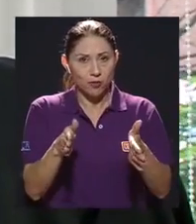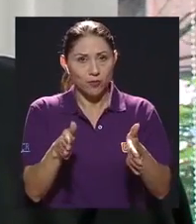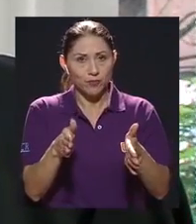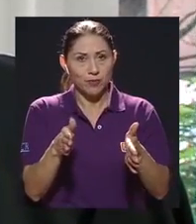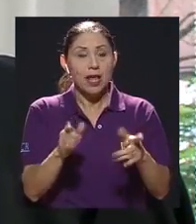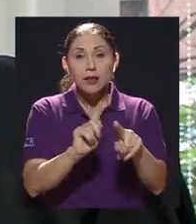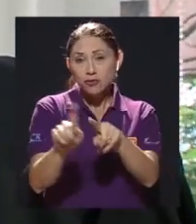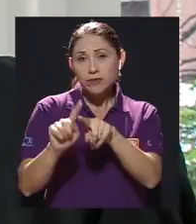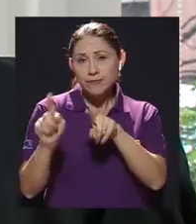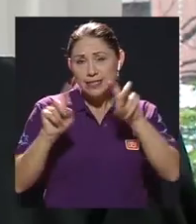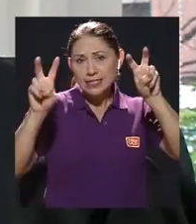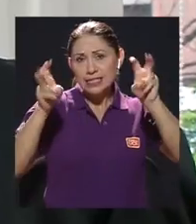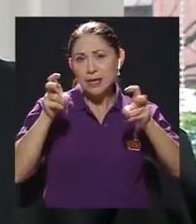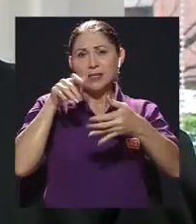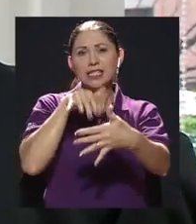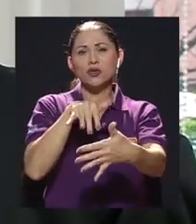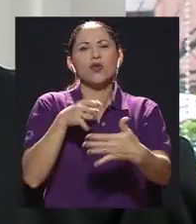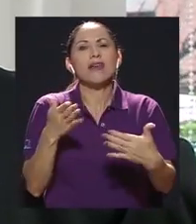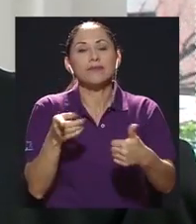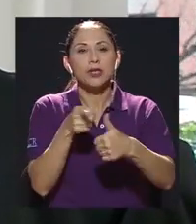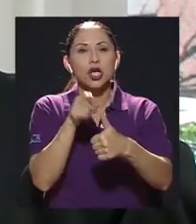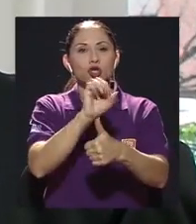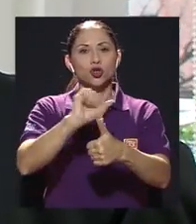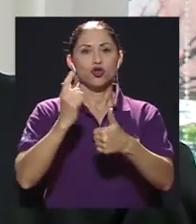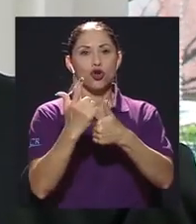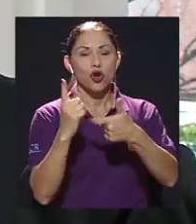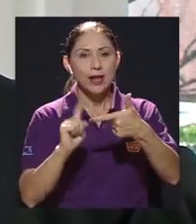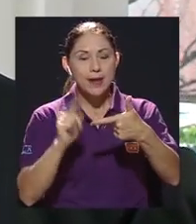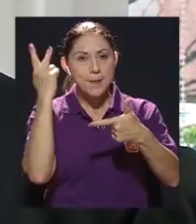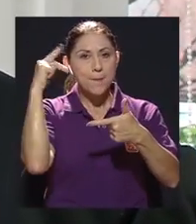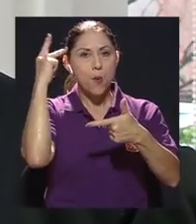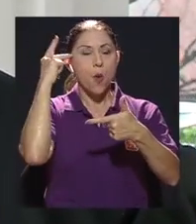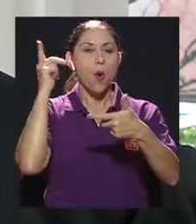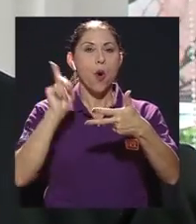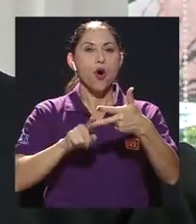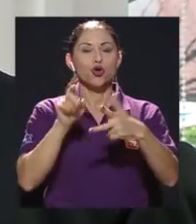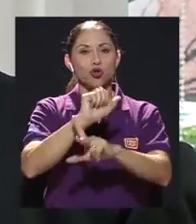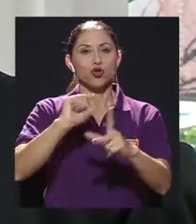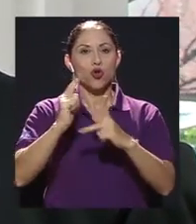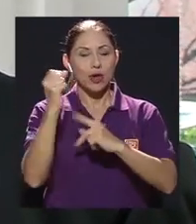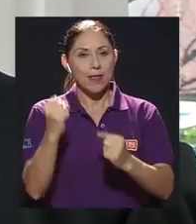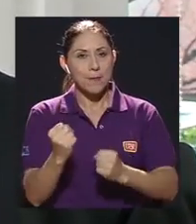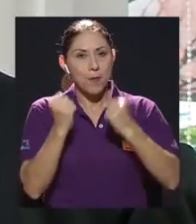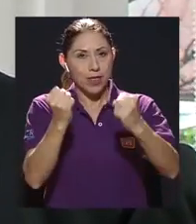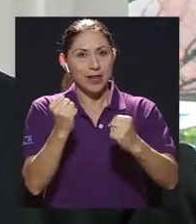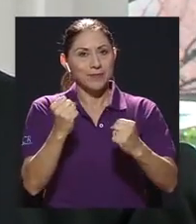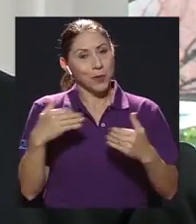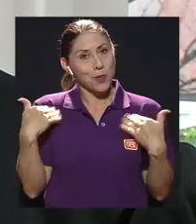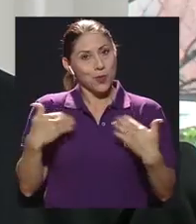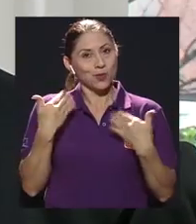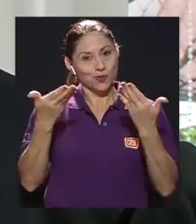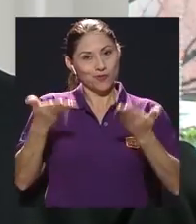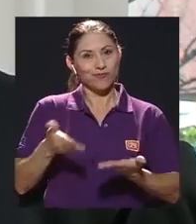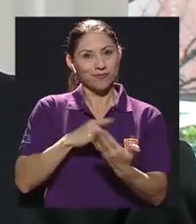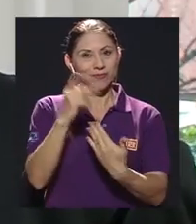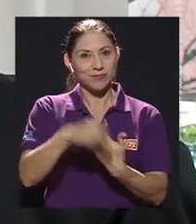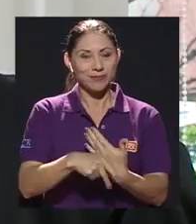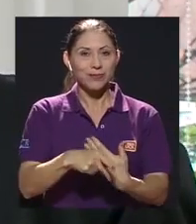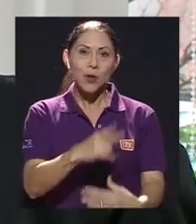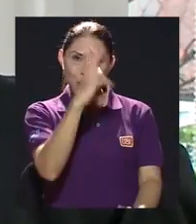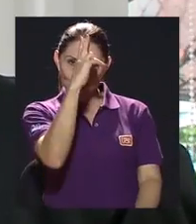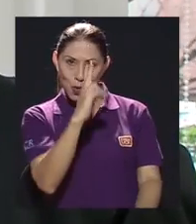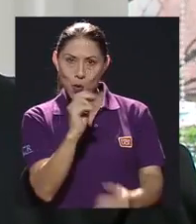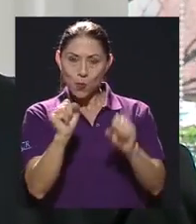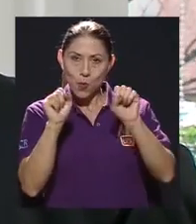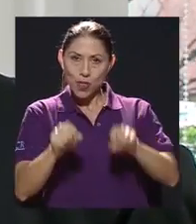los temas que estudia están sociología política y sociología del poder. Un gusto tenerlo en este programa. Un honor